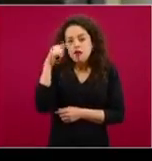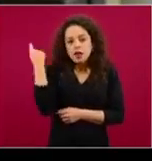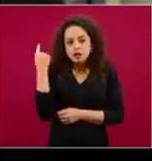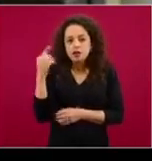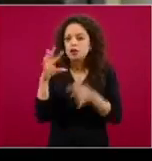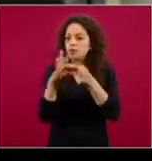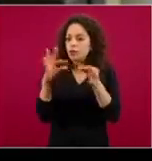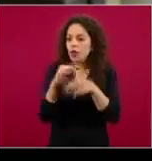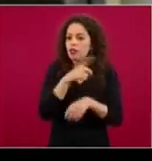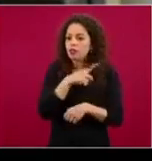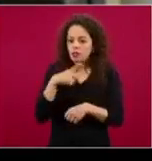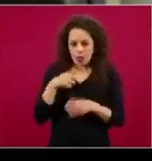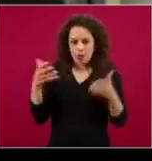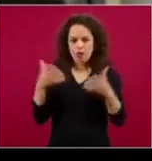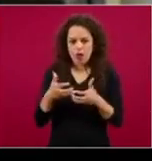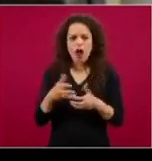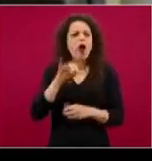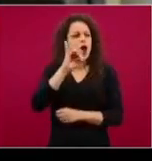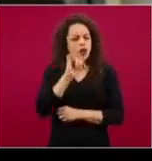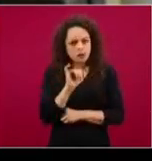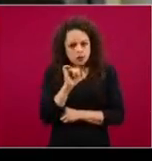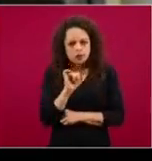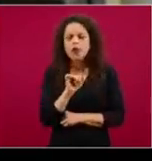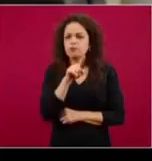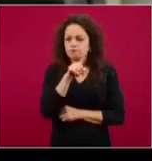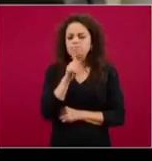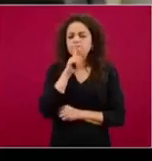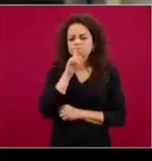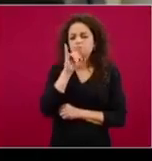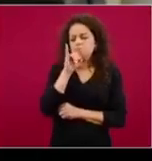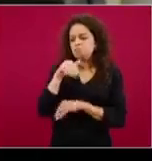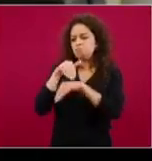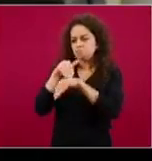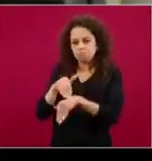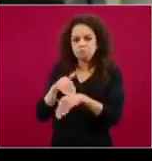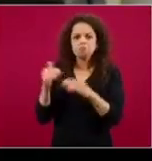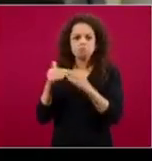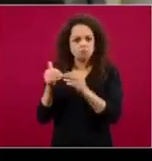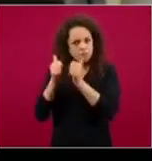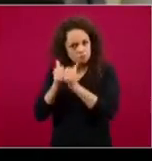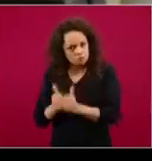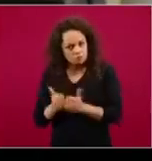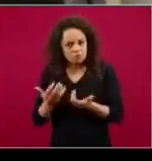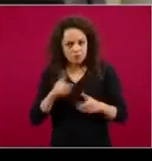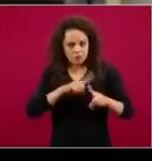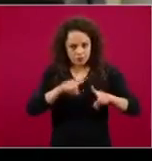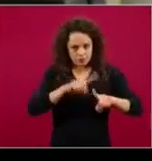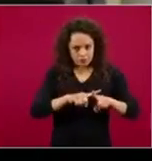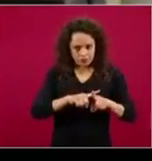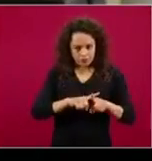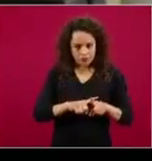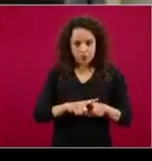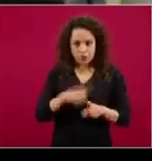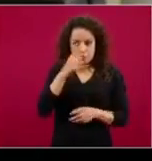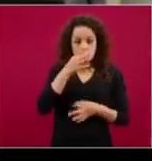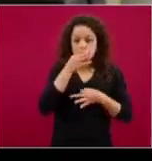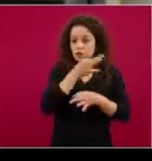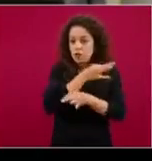proceso pues de toque de queda o de golpear a las gentes que no hagan lo que yo quiero, etcétera,